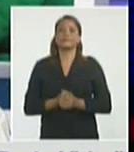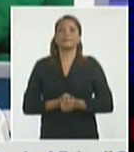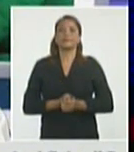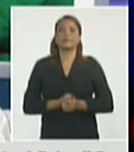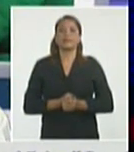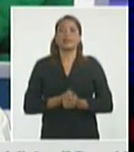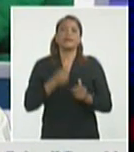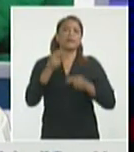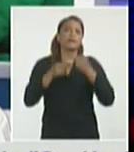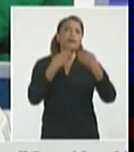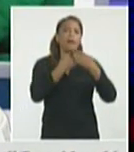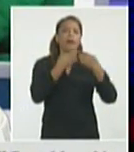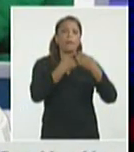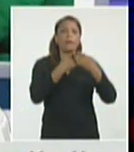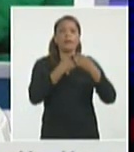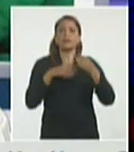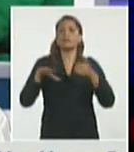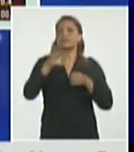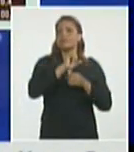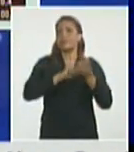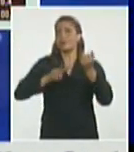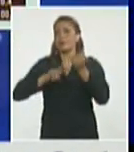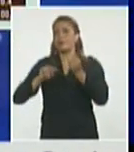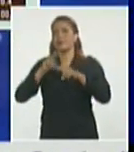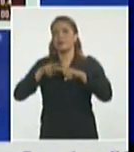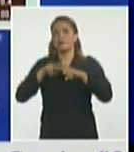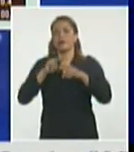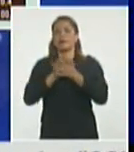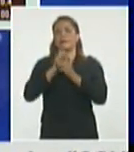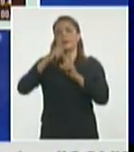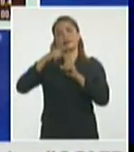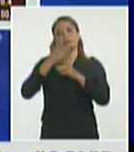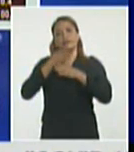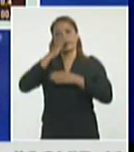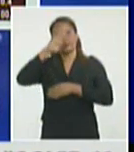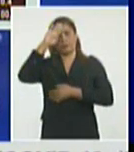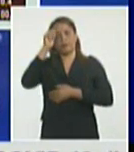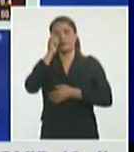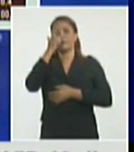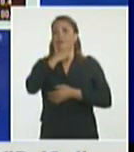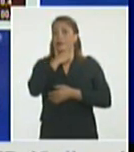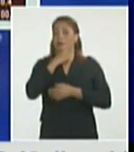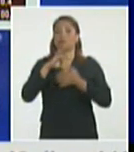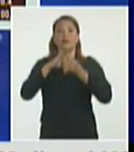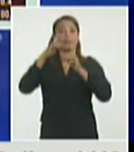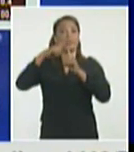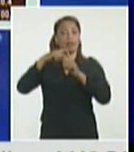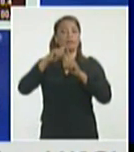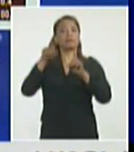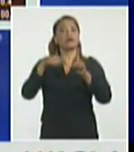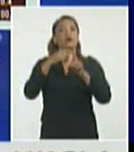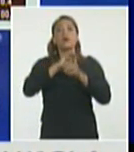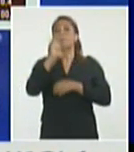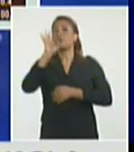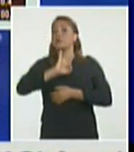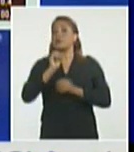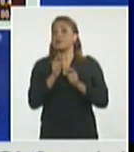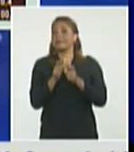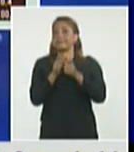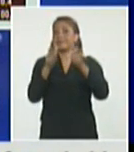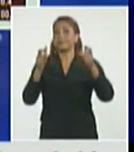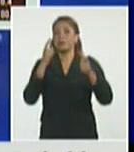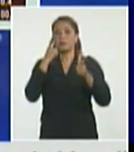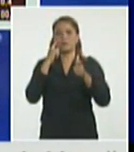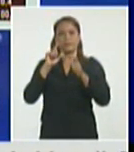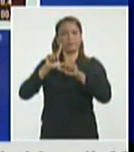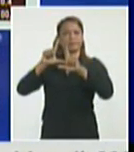muestras de todas las provincias, La Habana, Matanzas, Santiago y Ciego de Ávila y Guantánamo, con las porcientos mayores, como pueden ver ahí,